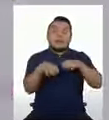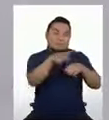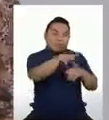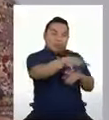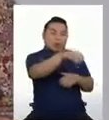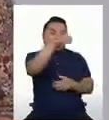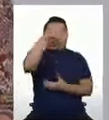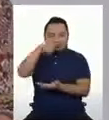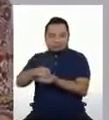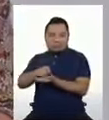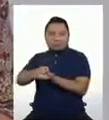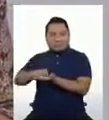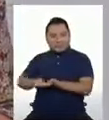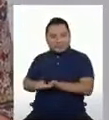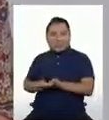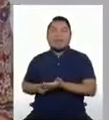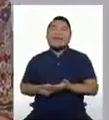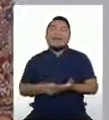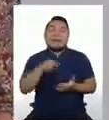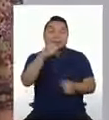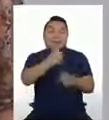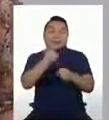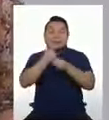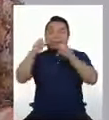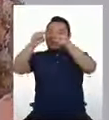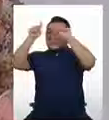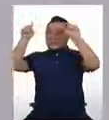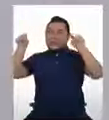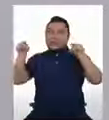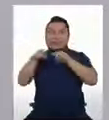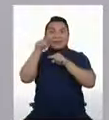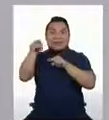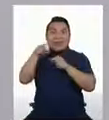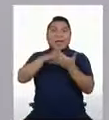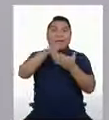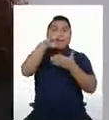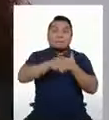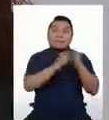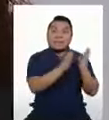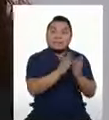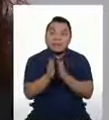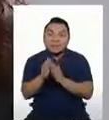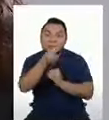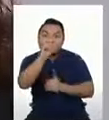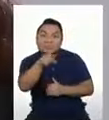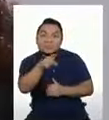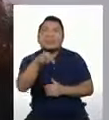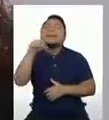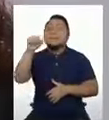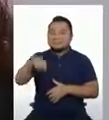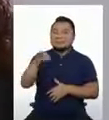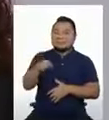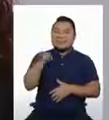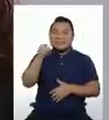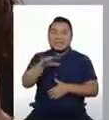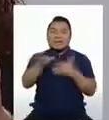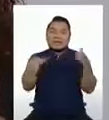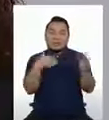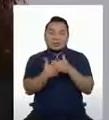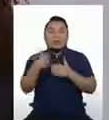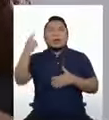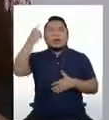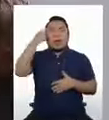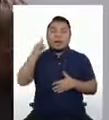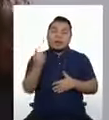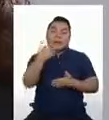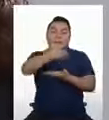escribimos. Entonces, lo que hemos trabajado en el cuadro es la planificación. Así es. y muchos de nosotros la consideramos una de